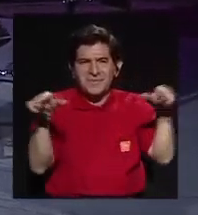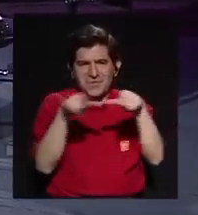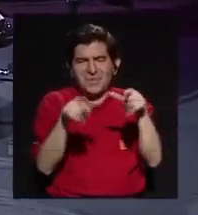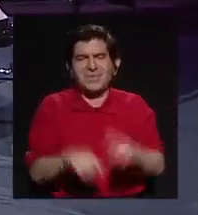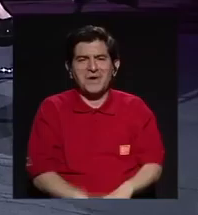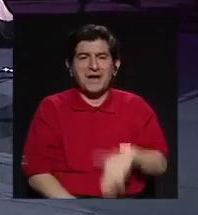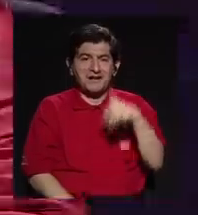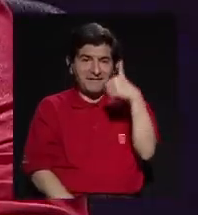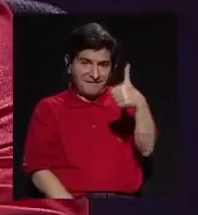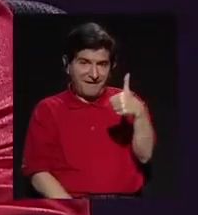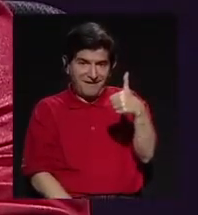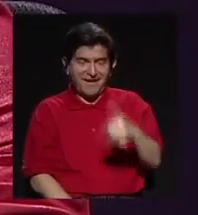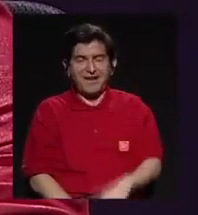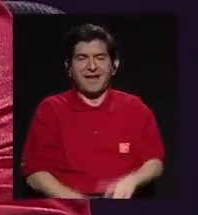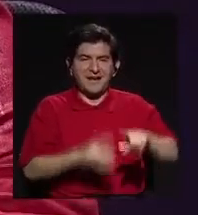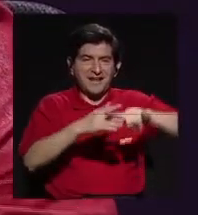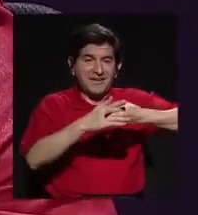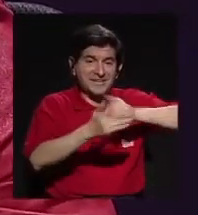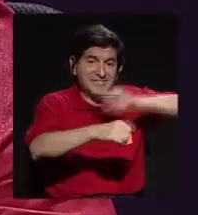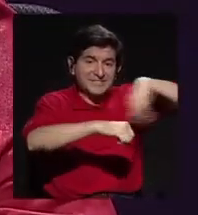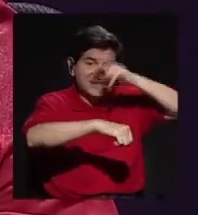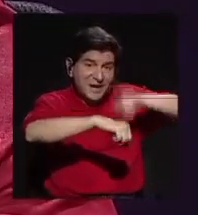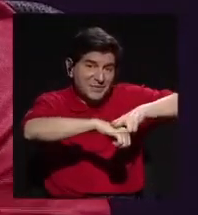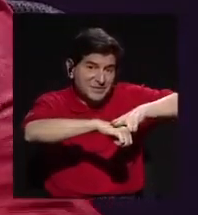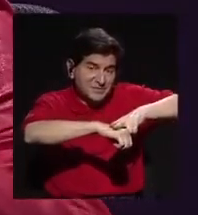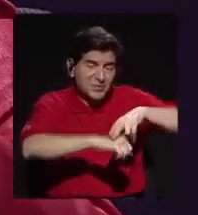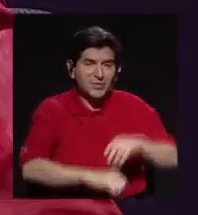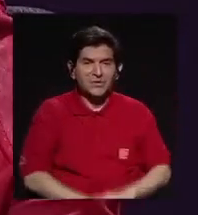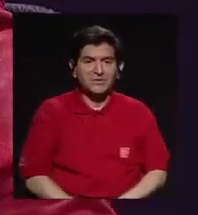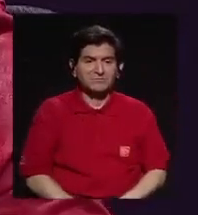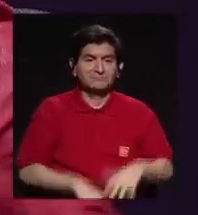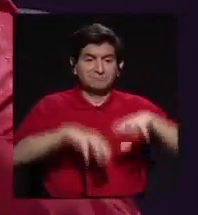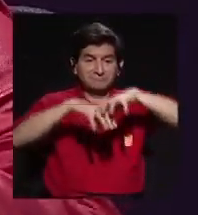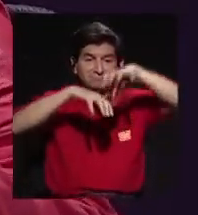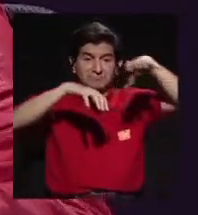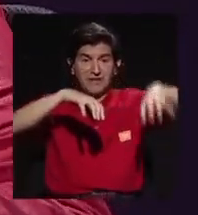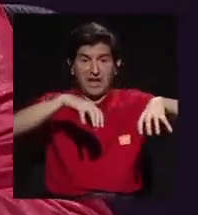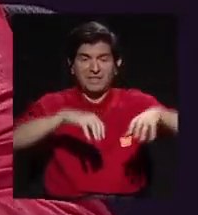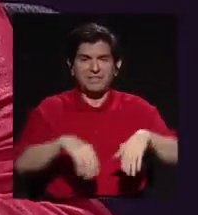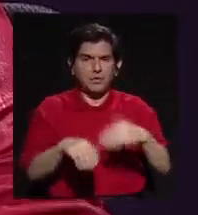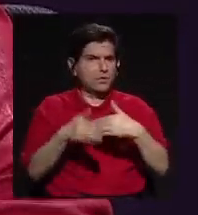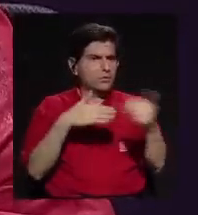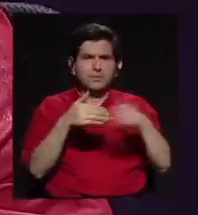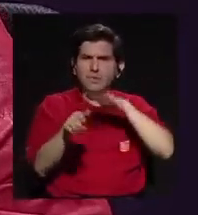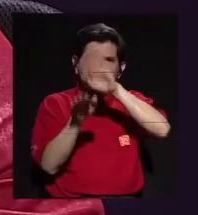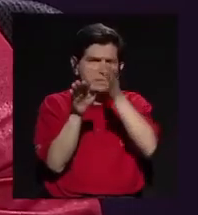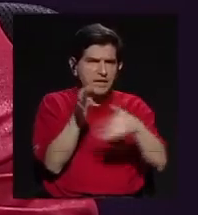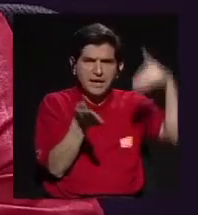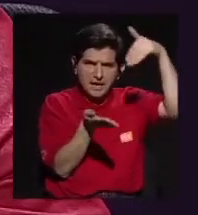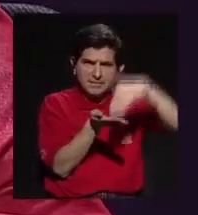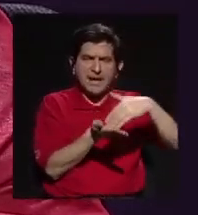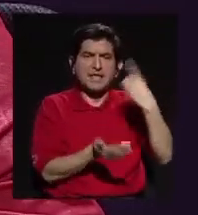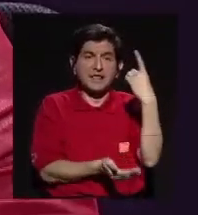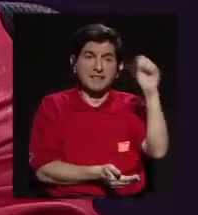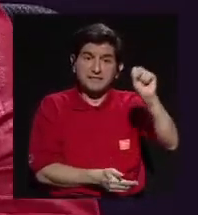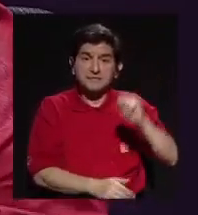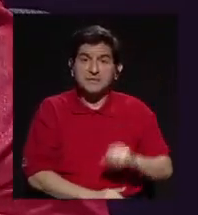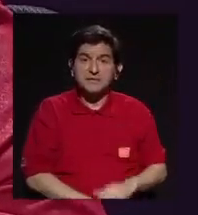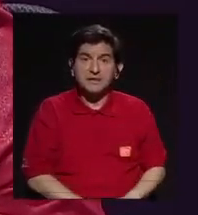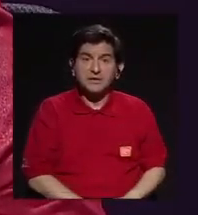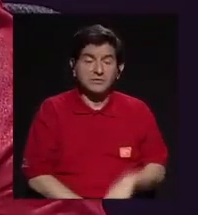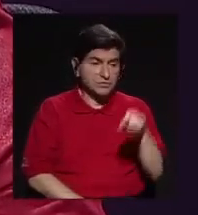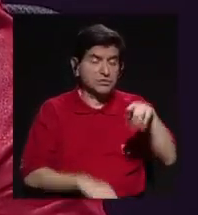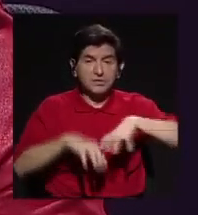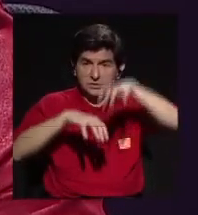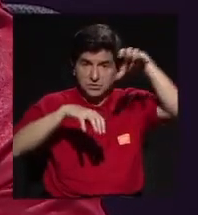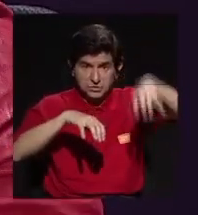ganó, ¿verdad? Restauración Nacional, son los cantones, aún en el Valle Central, ¿verdad? Uh-huh. Ganó Desamparados, uh-huh, que es un cantón